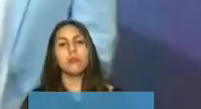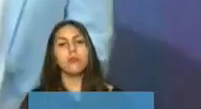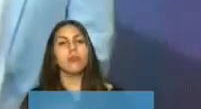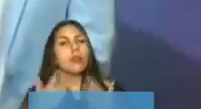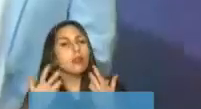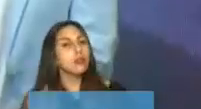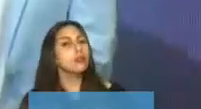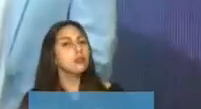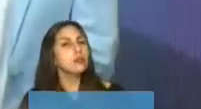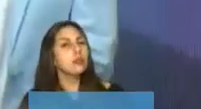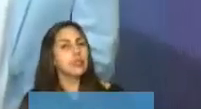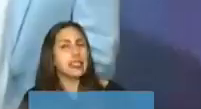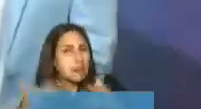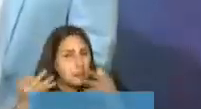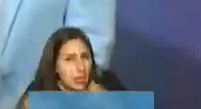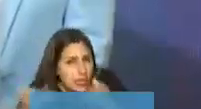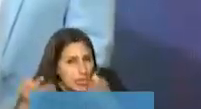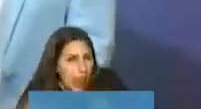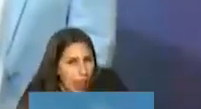Quiero